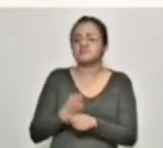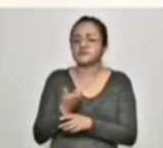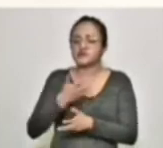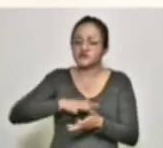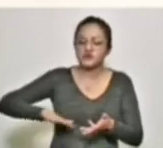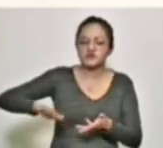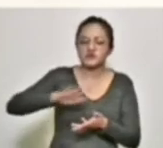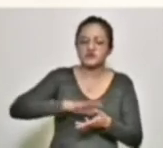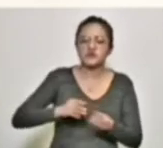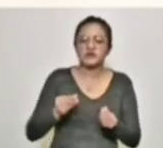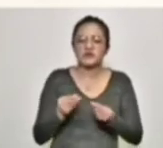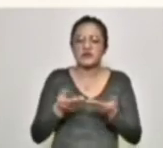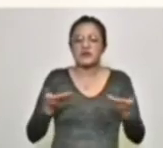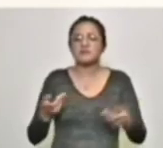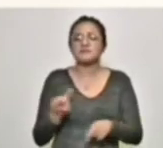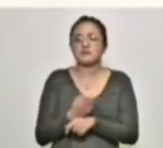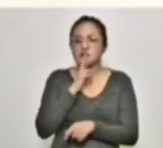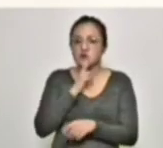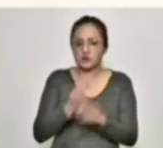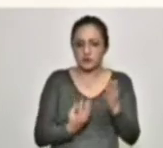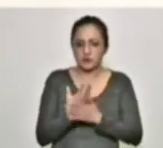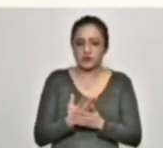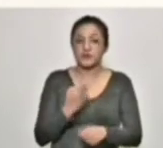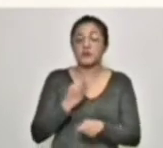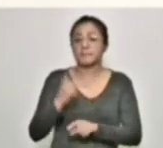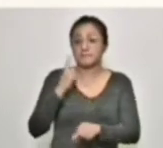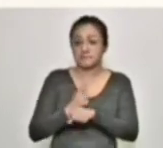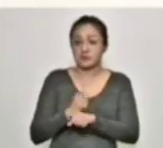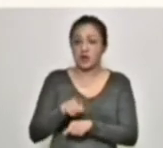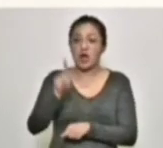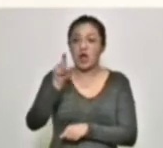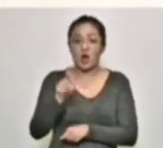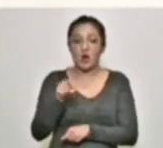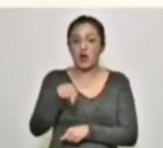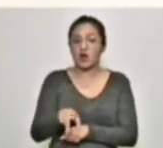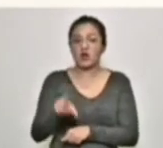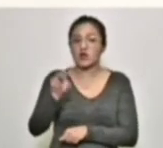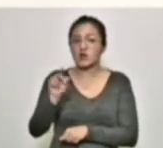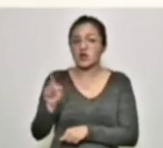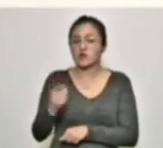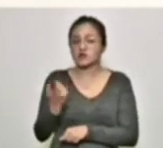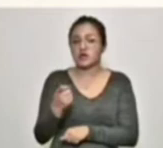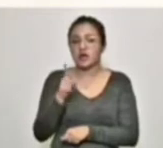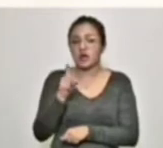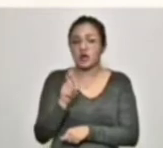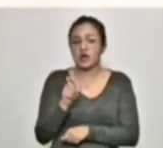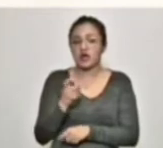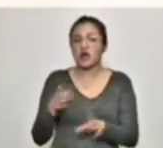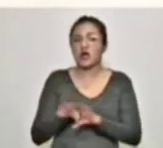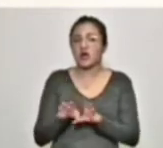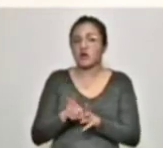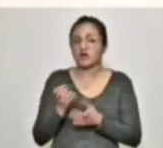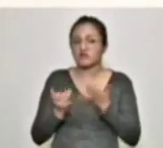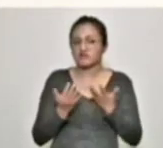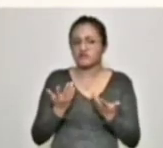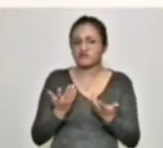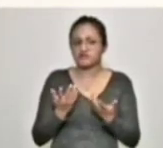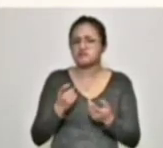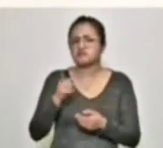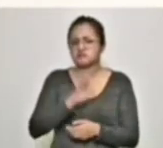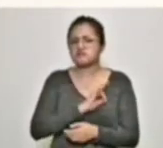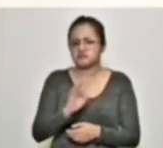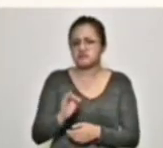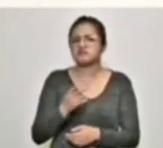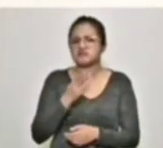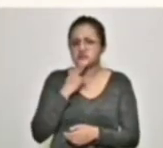nuevos resultados. Lo primero es decir que el agua no es agua residual, no es agua sulfurosa, es agua apta para